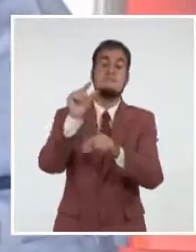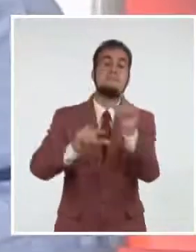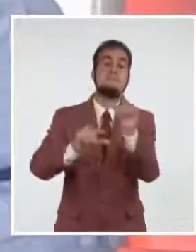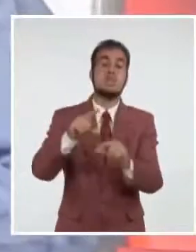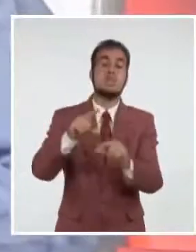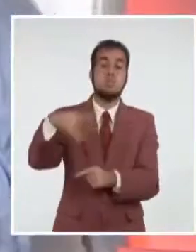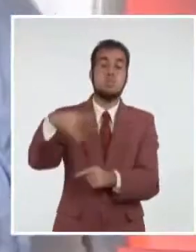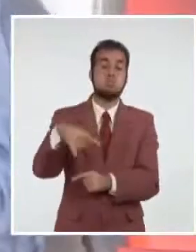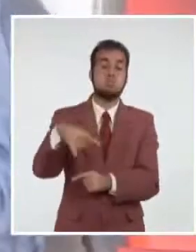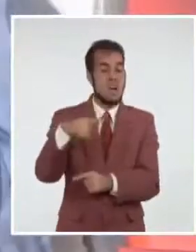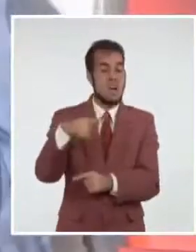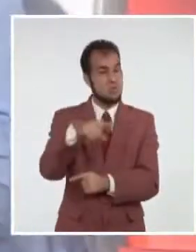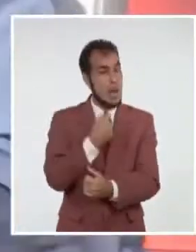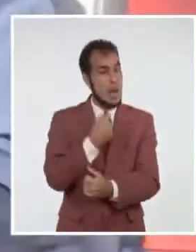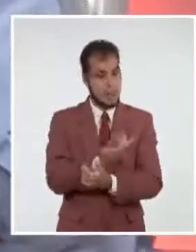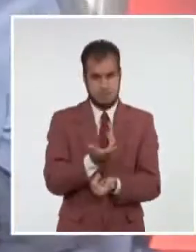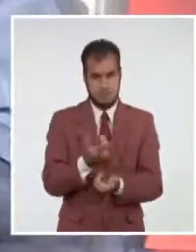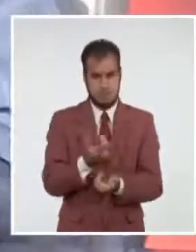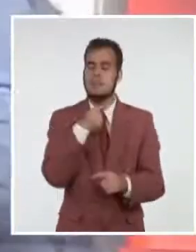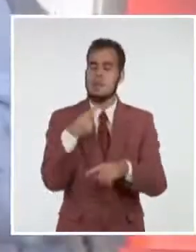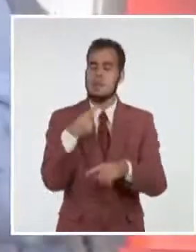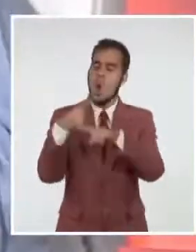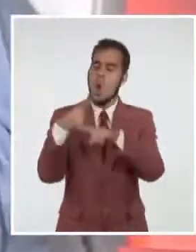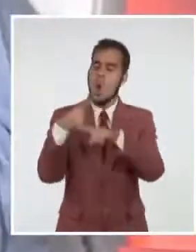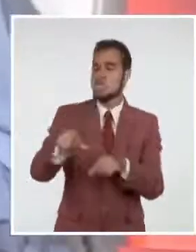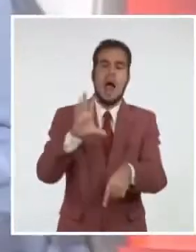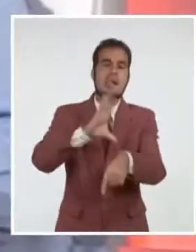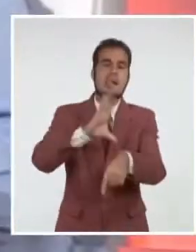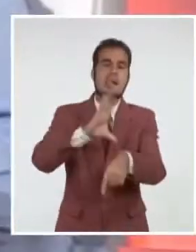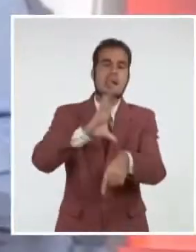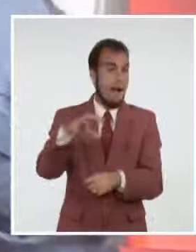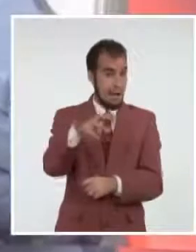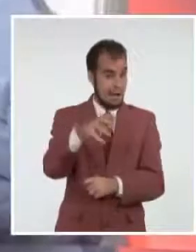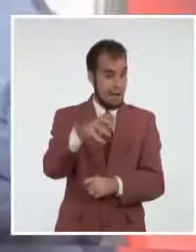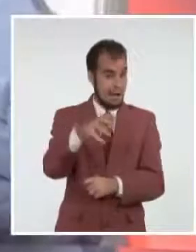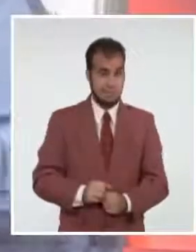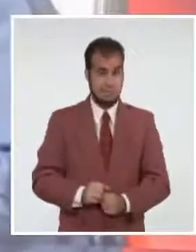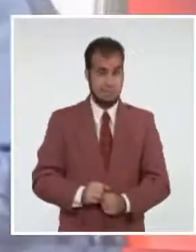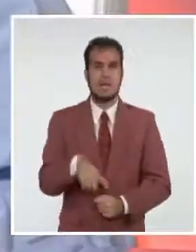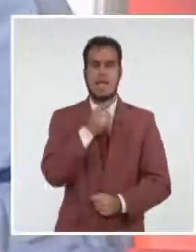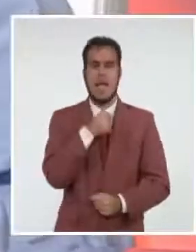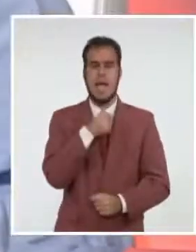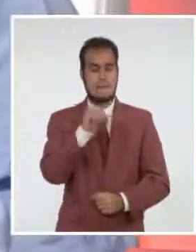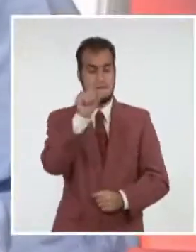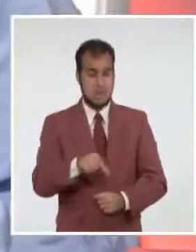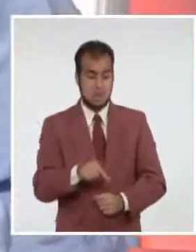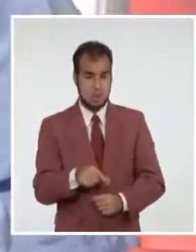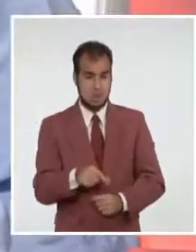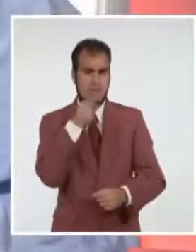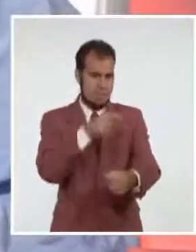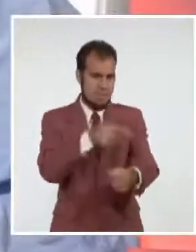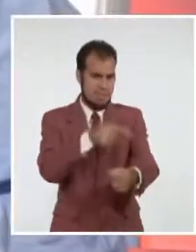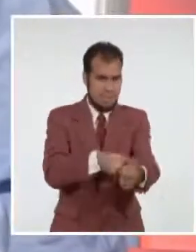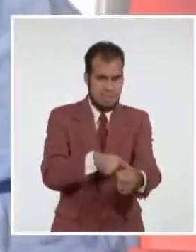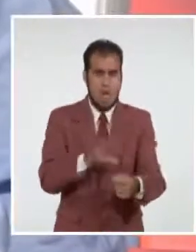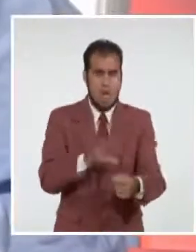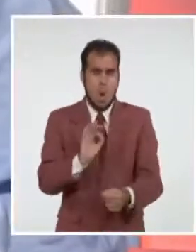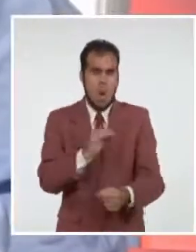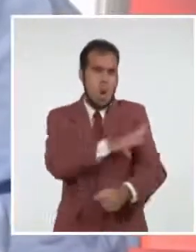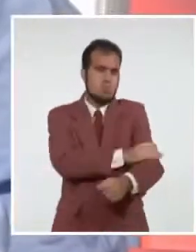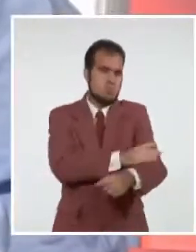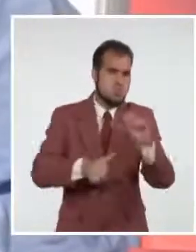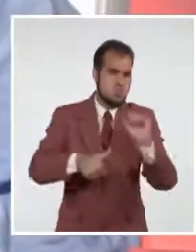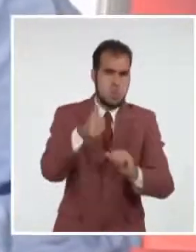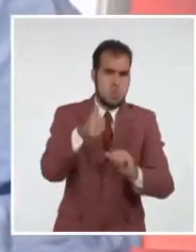que cuando están descompensadas, porque un diabético o un hipertenso que con su tratamiento está